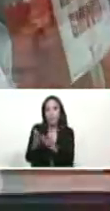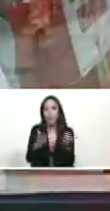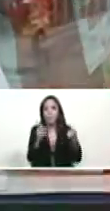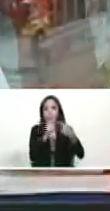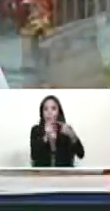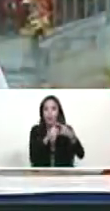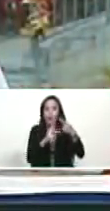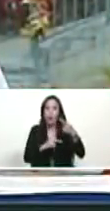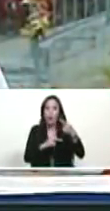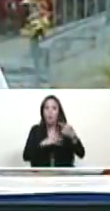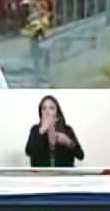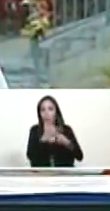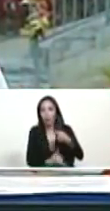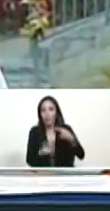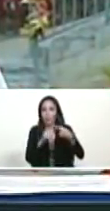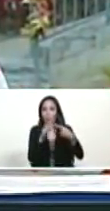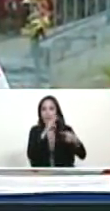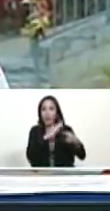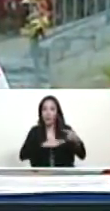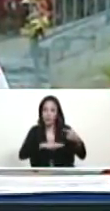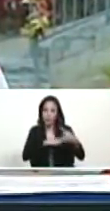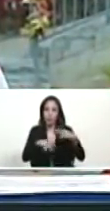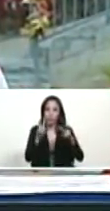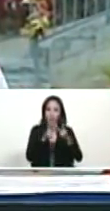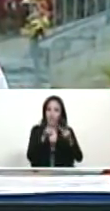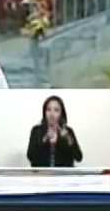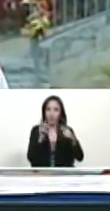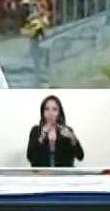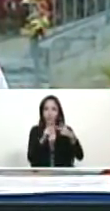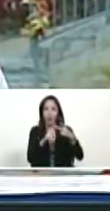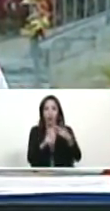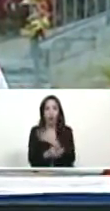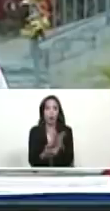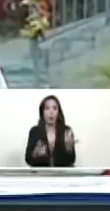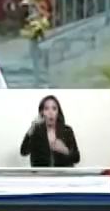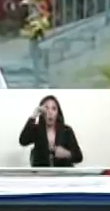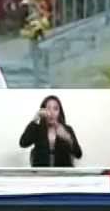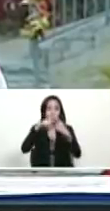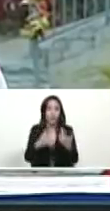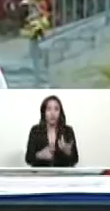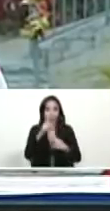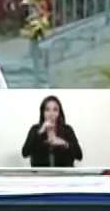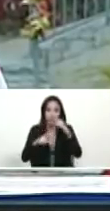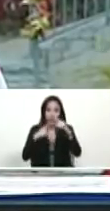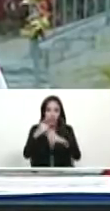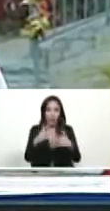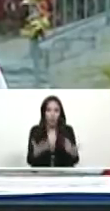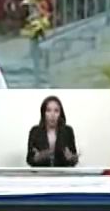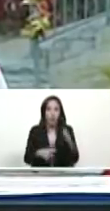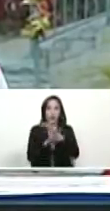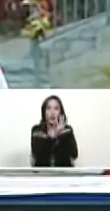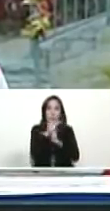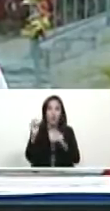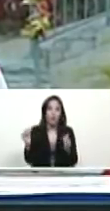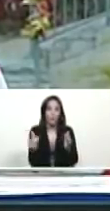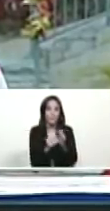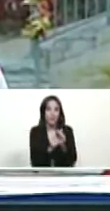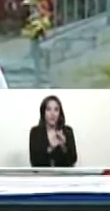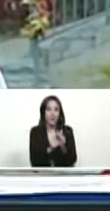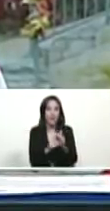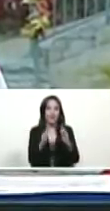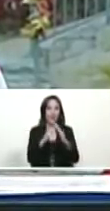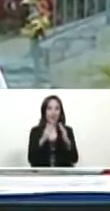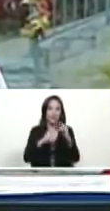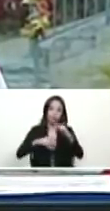prosperidad de la gran misión Vivienda Venezuela, teniendo como meta anual 500.000